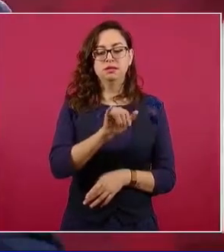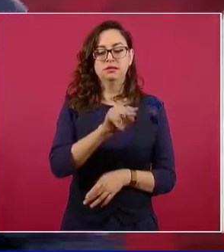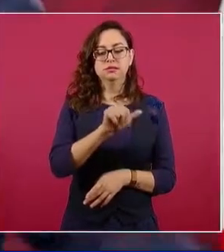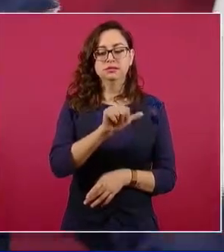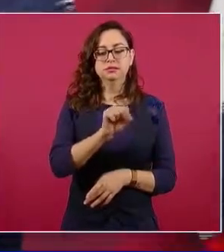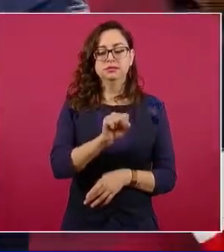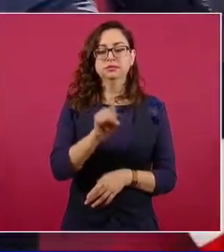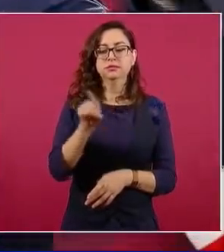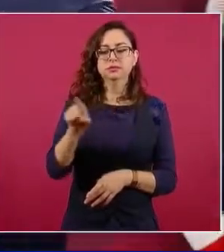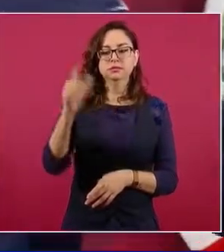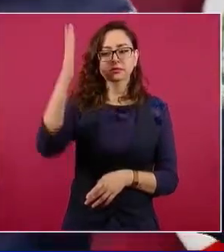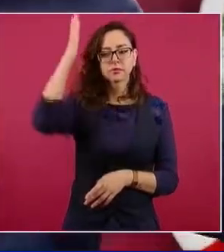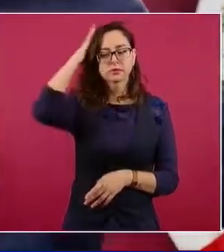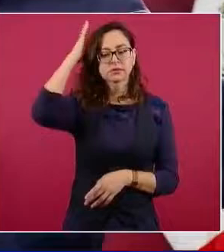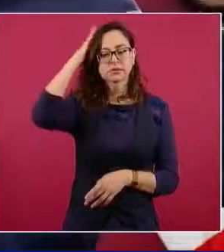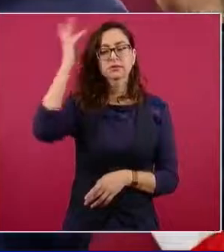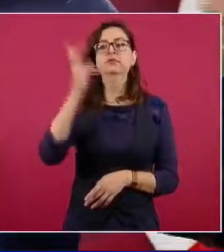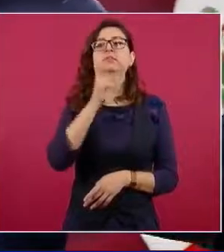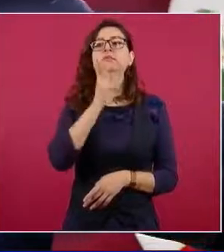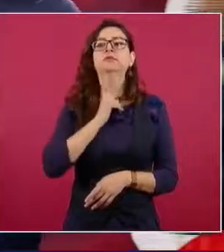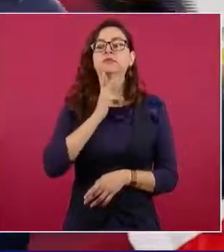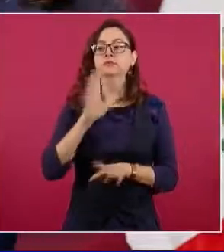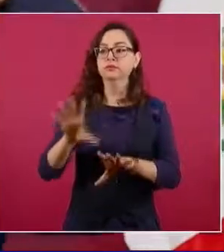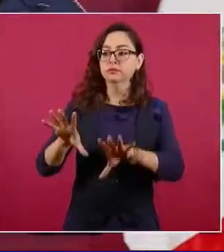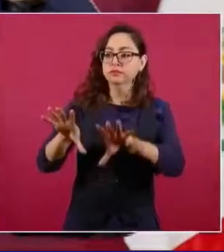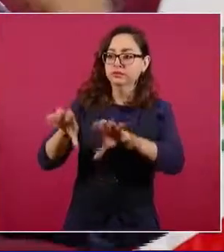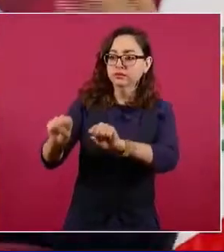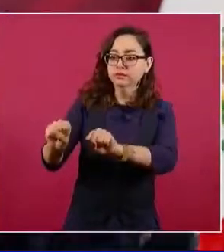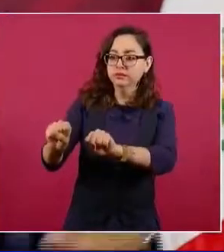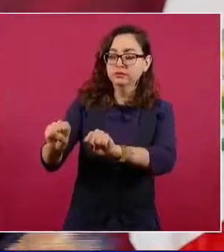Todo un espectáculo.